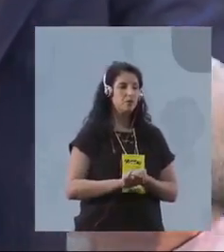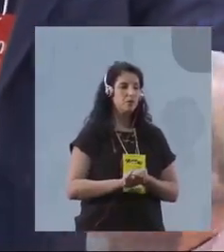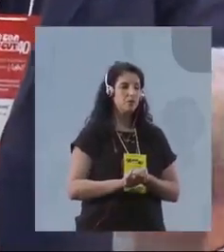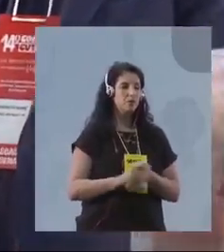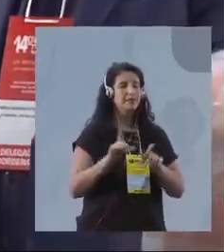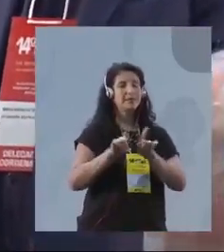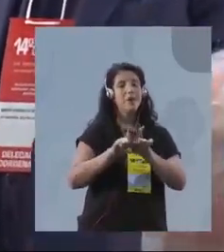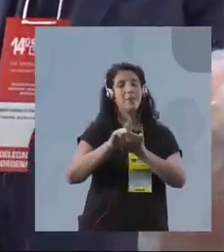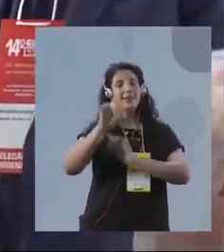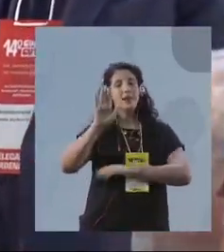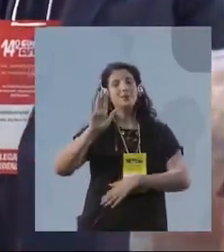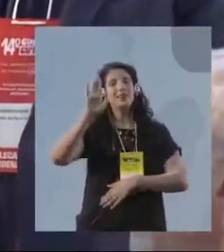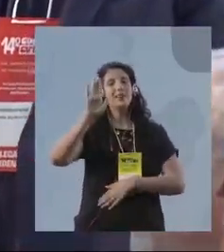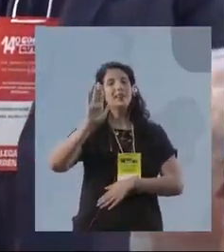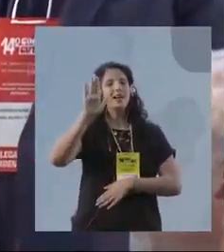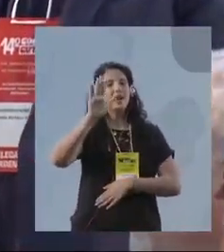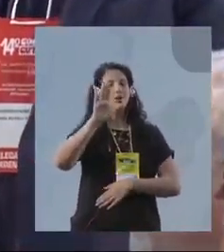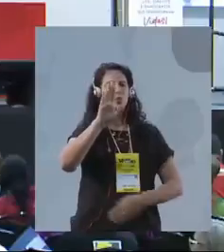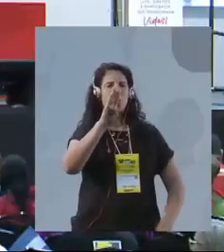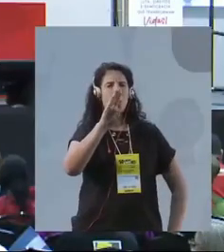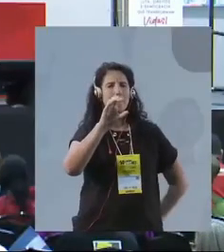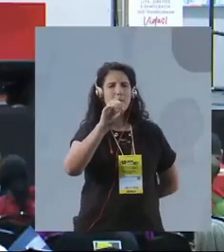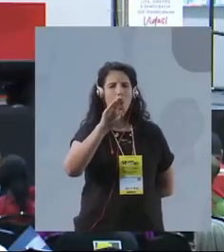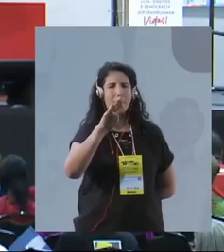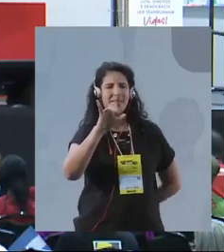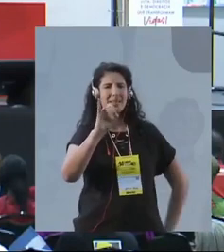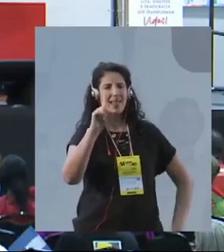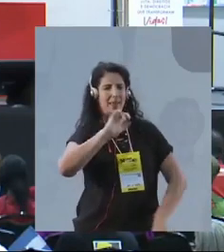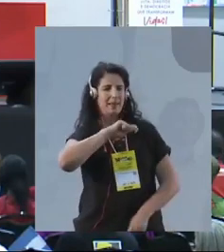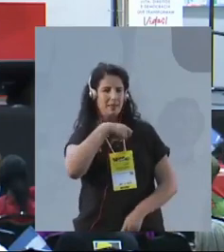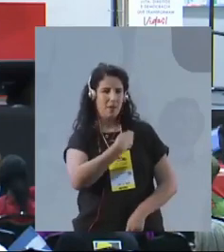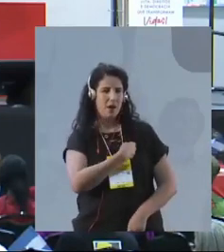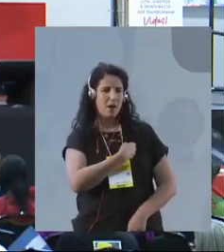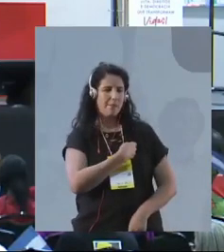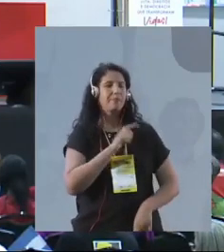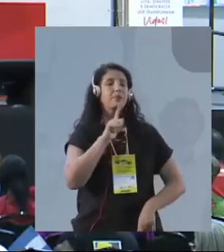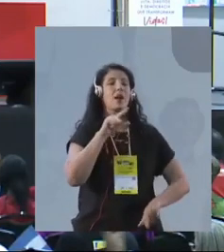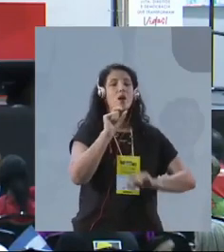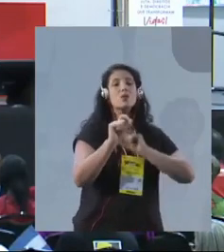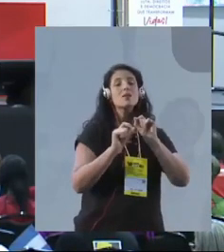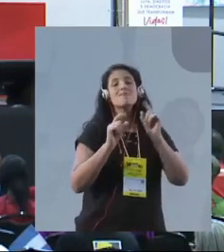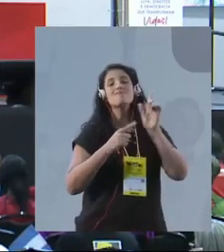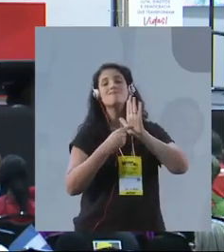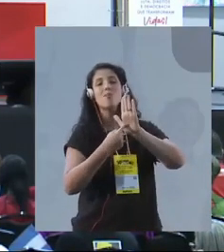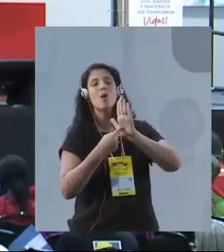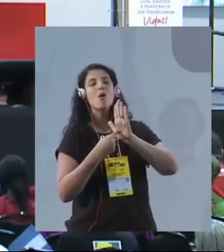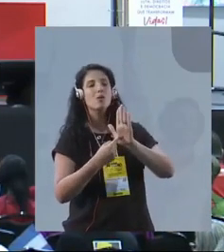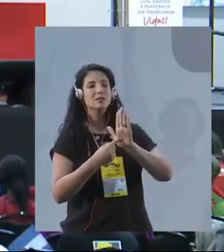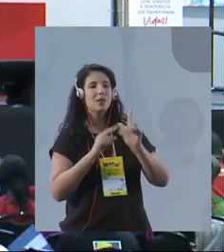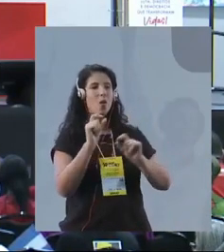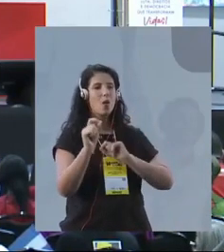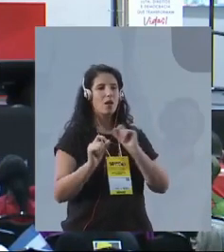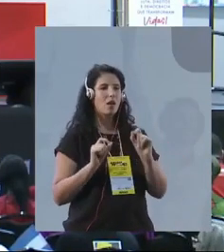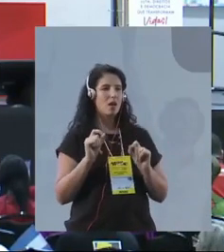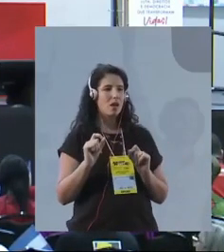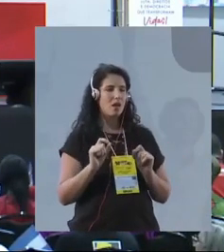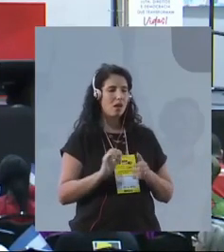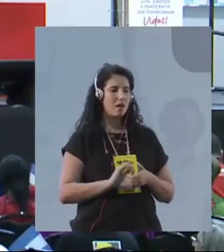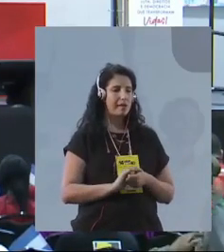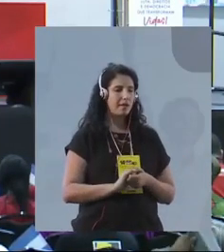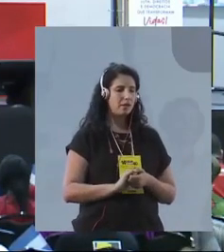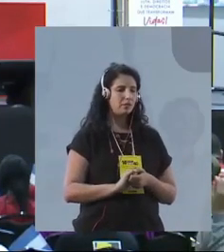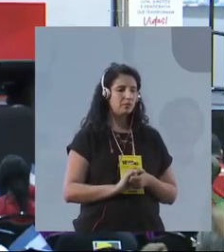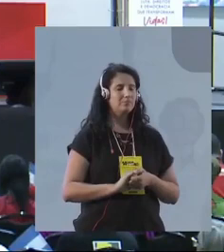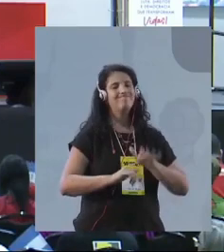de España. Eso es lo que expresa Milei y eso es lo que